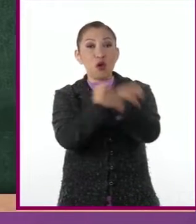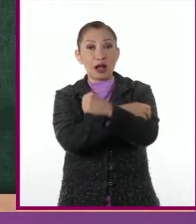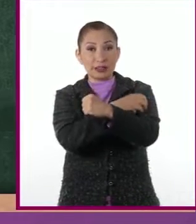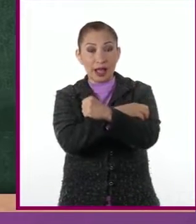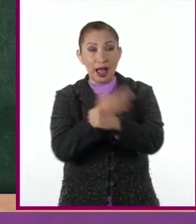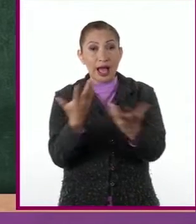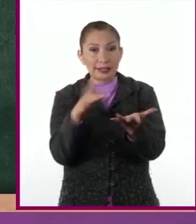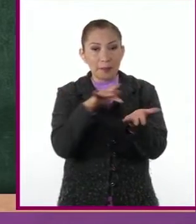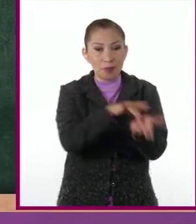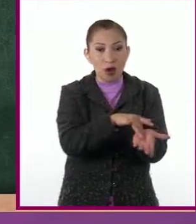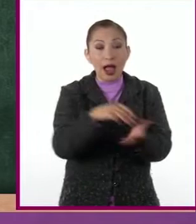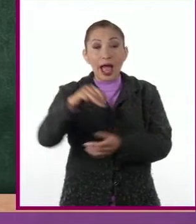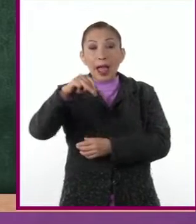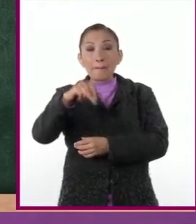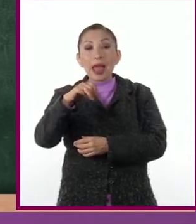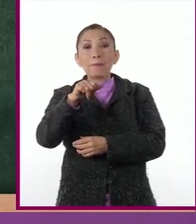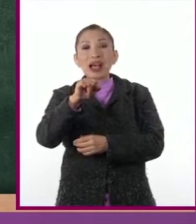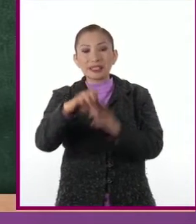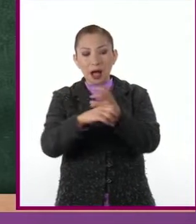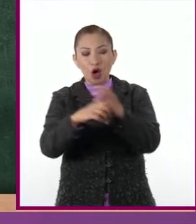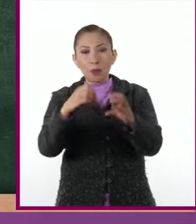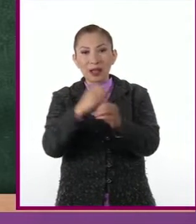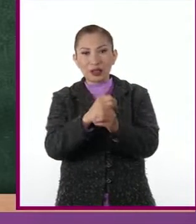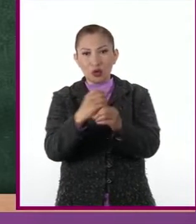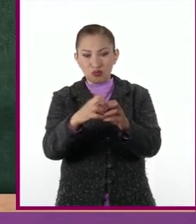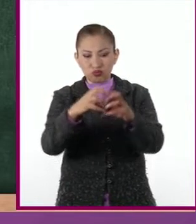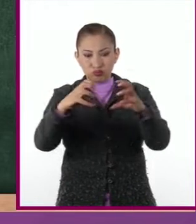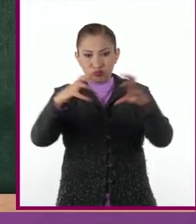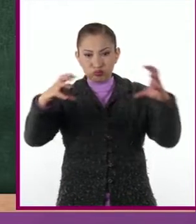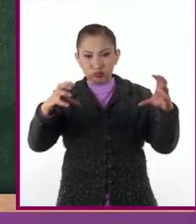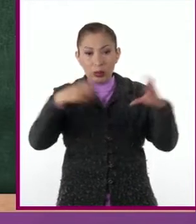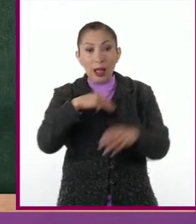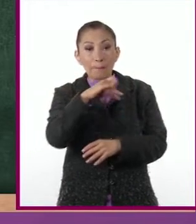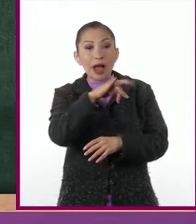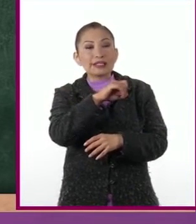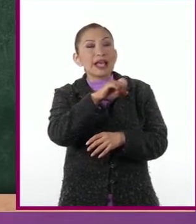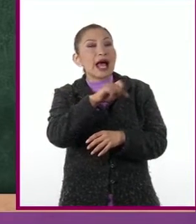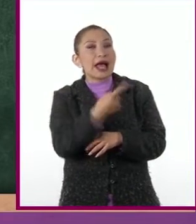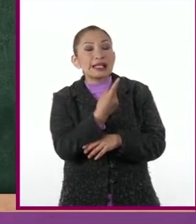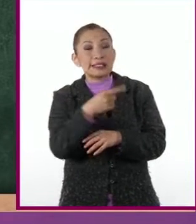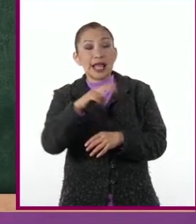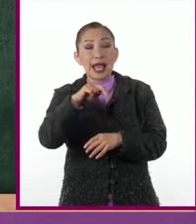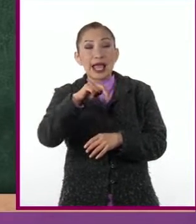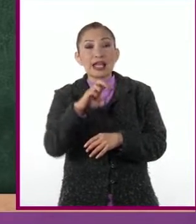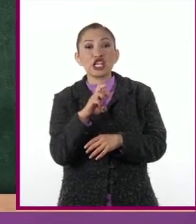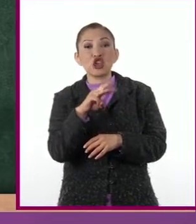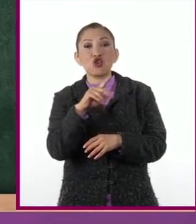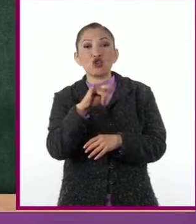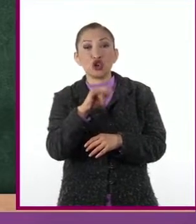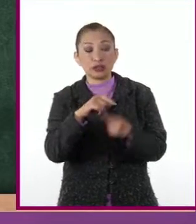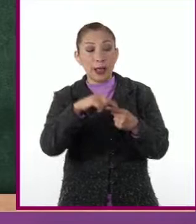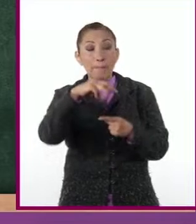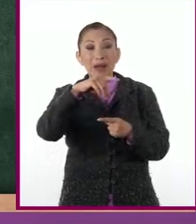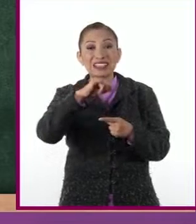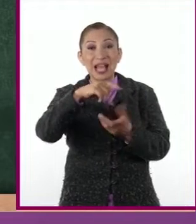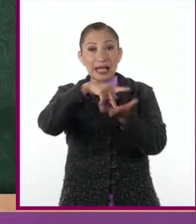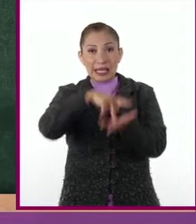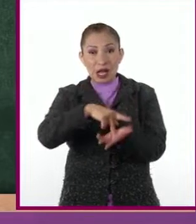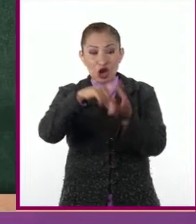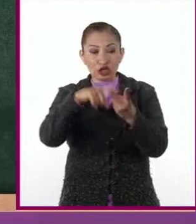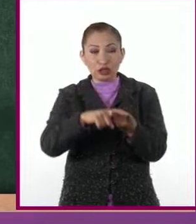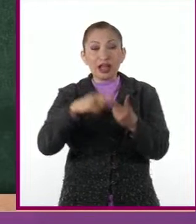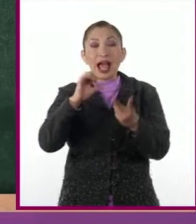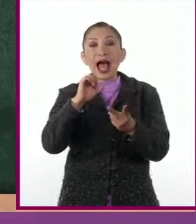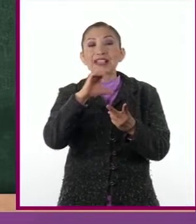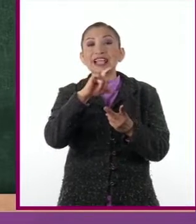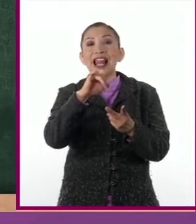aplicada, M, masa del objeto. La fuerza está dada en newtons, la masa en kilogramos y